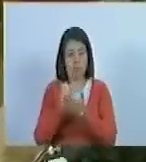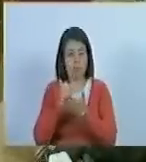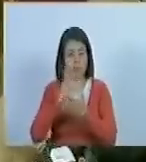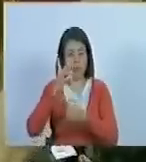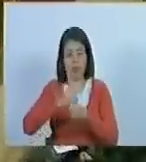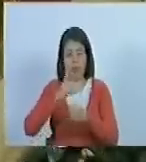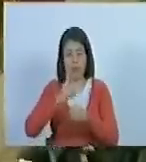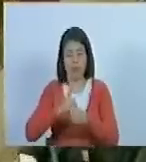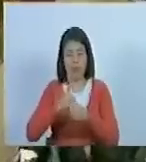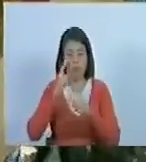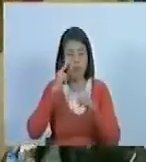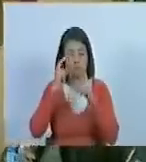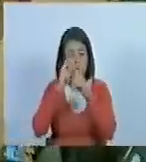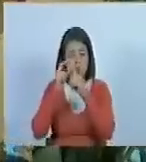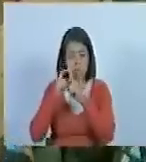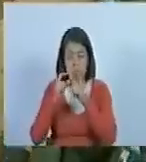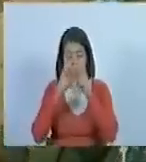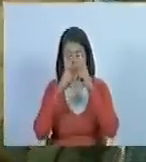datos, contextualizar